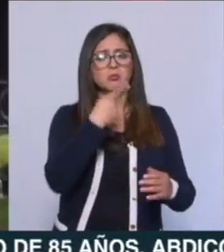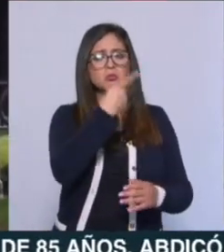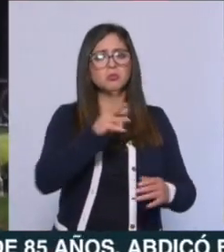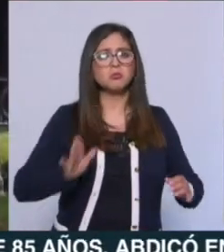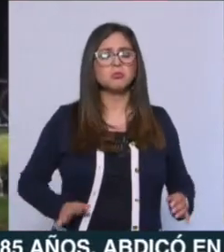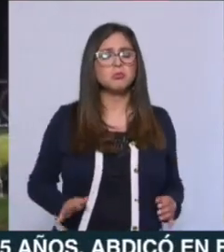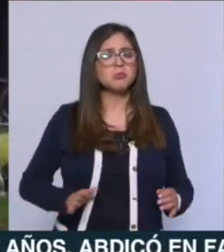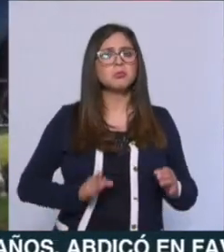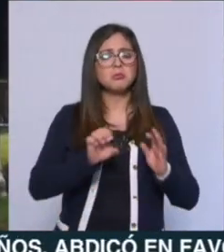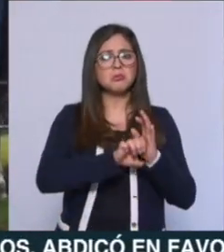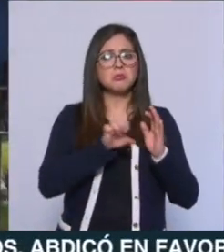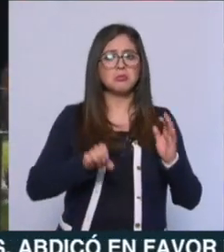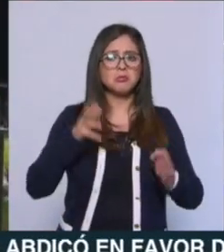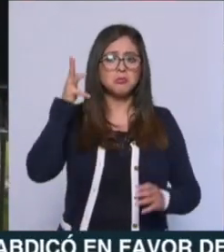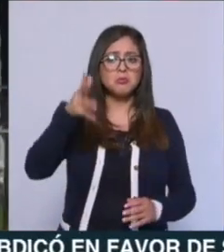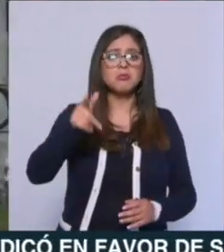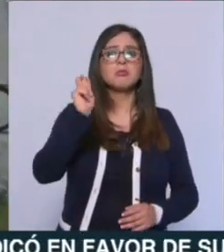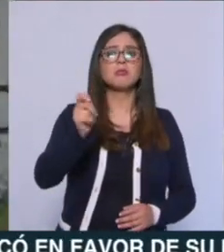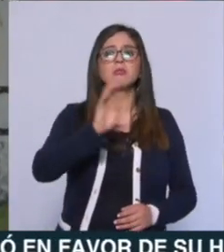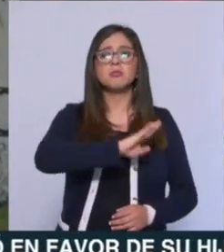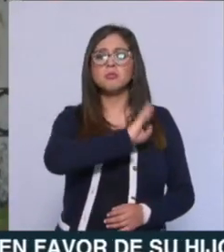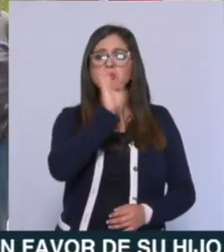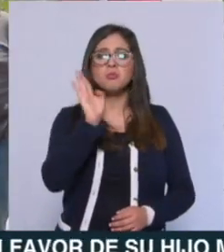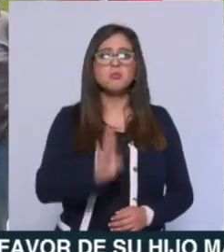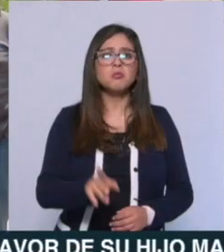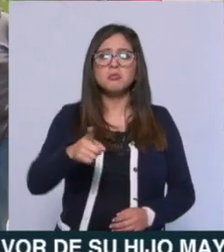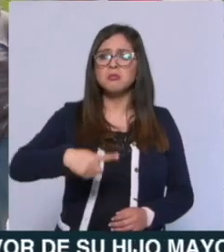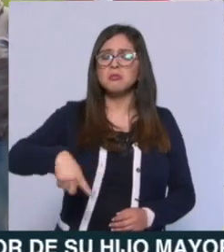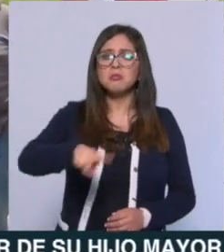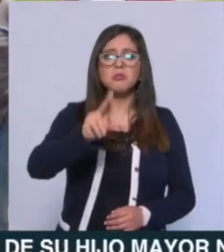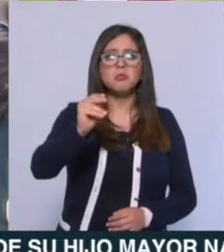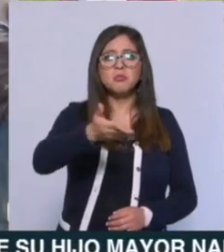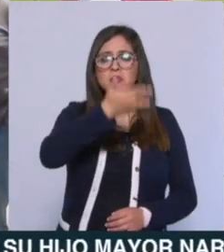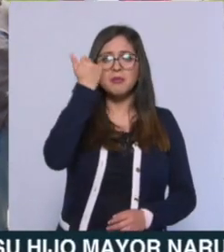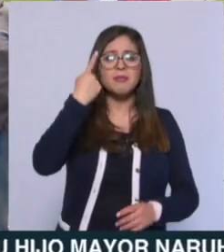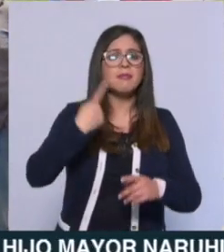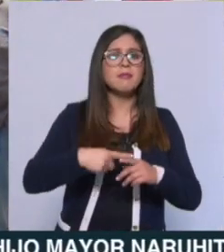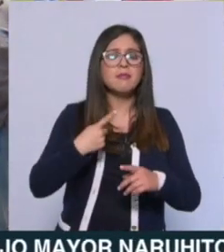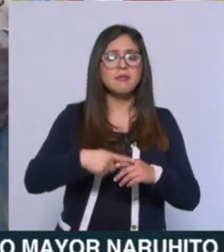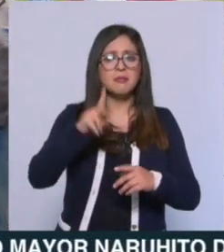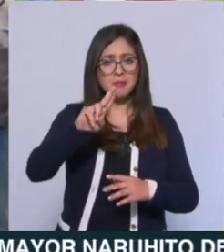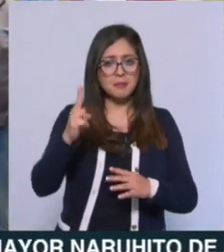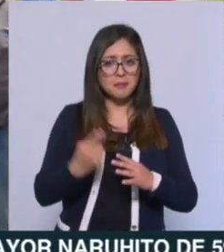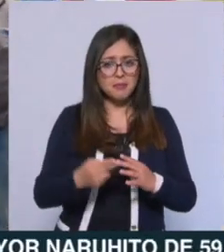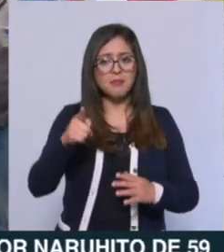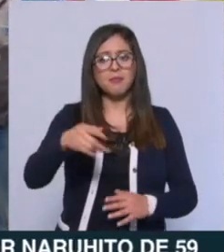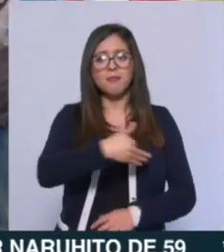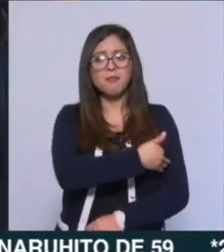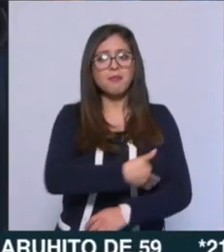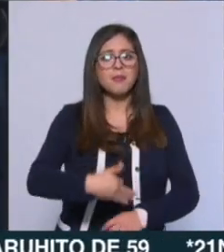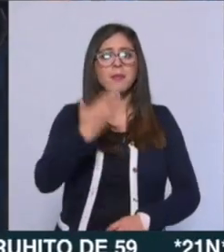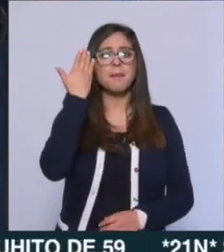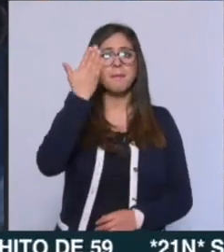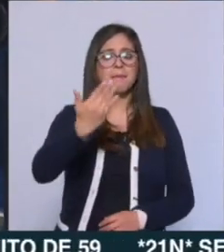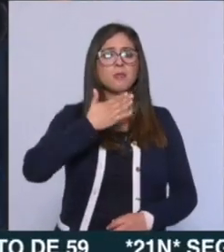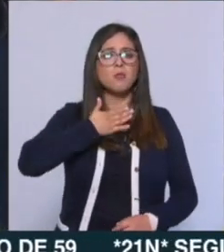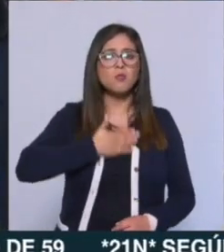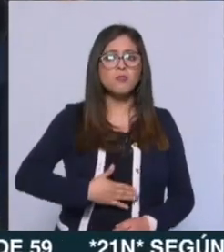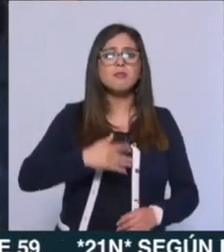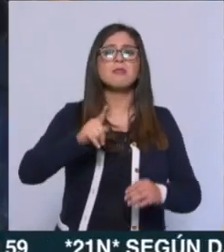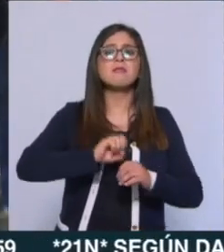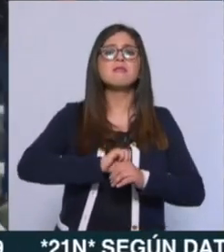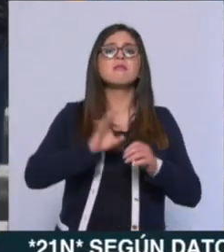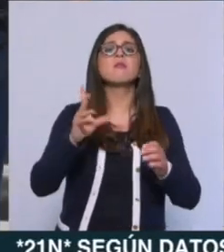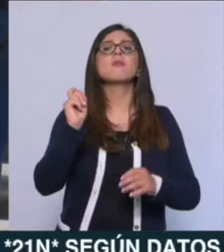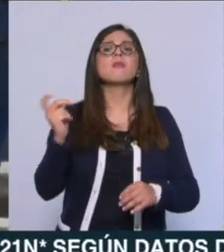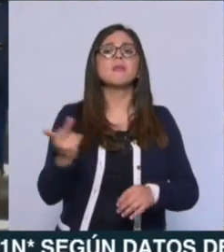Los sueños de Aide fueron arrebatados sin saber aún quién es el culpable. La familia pide justicia y que se esclarezca el caso